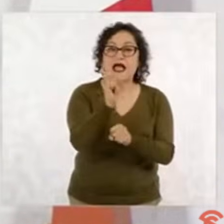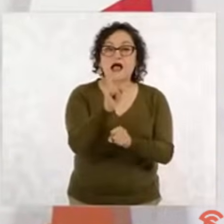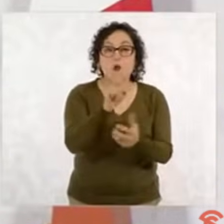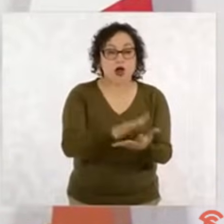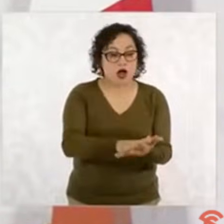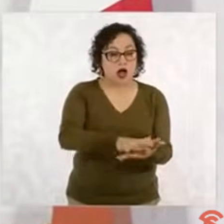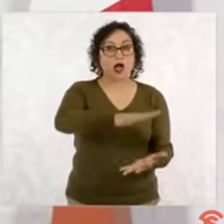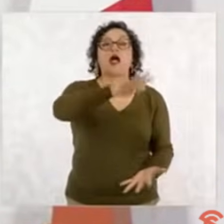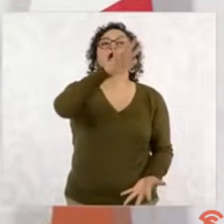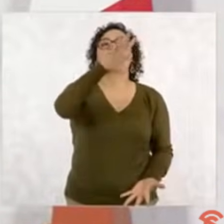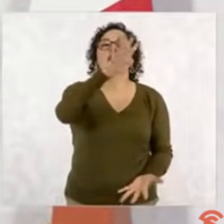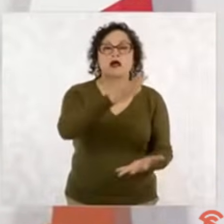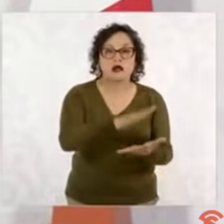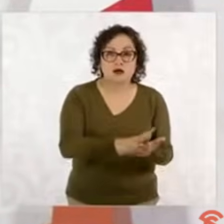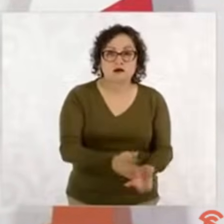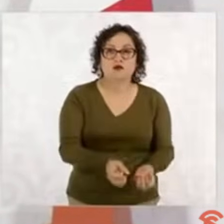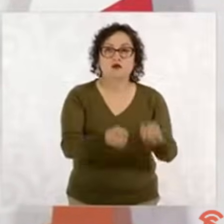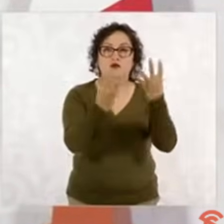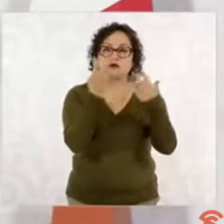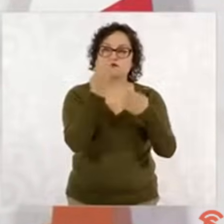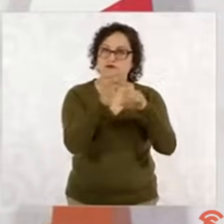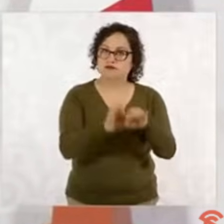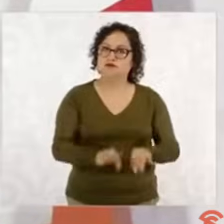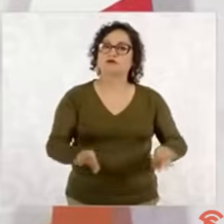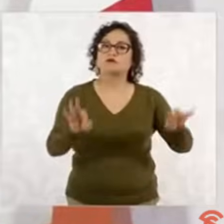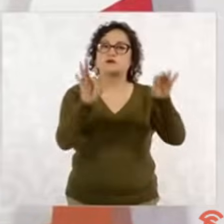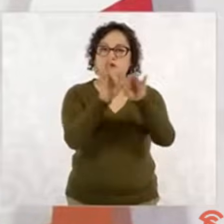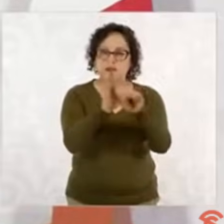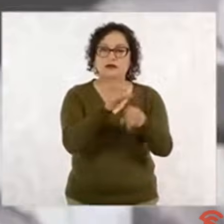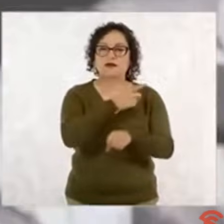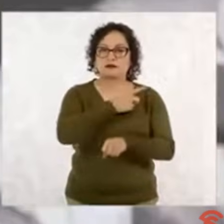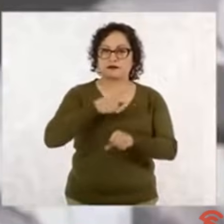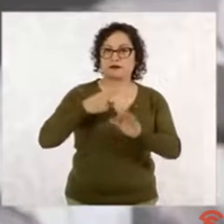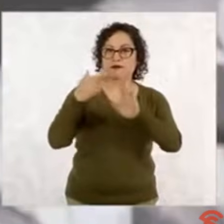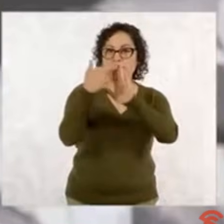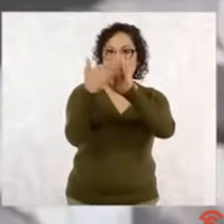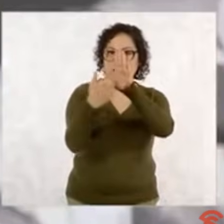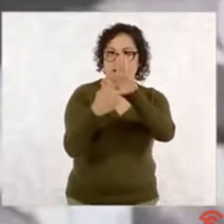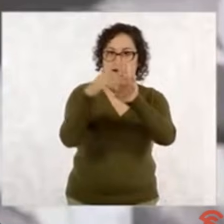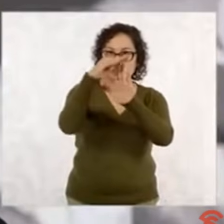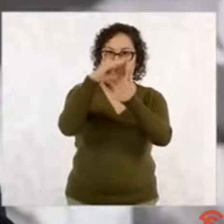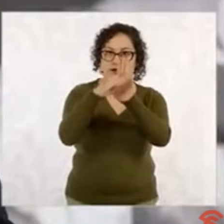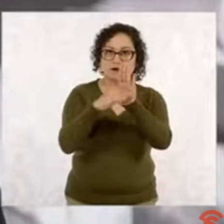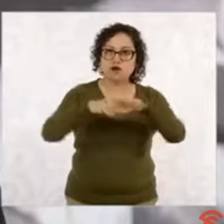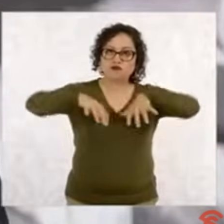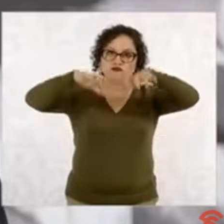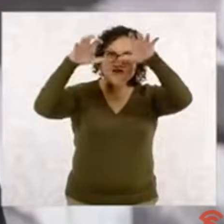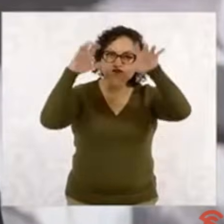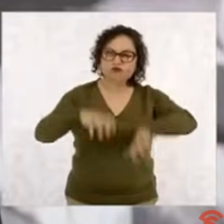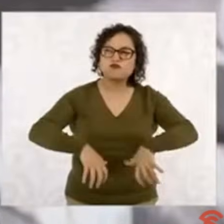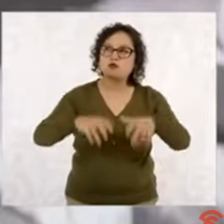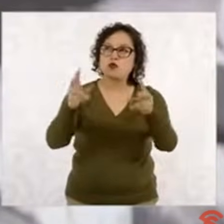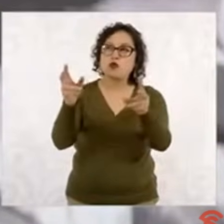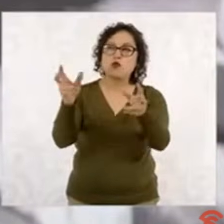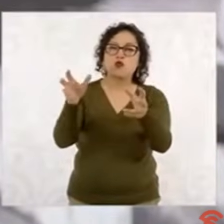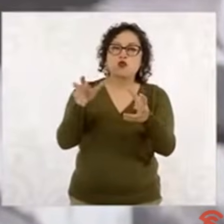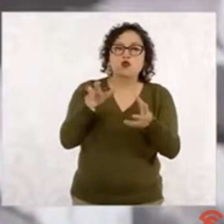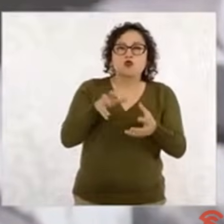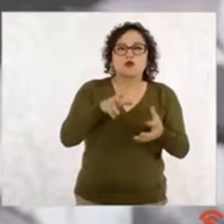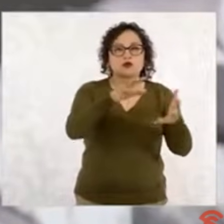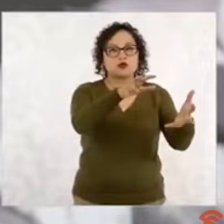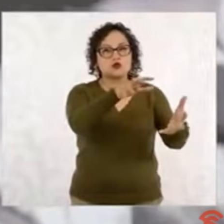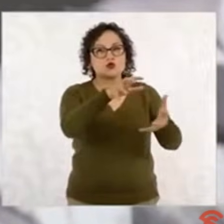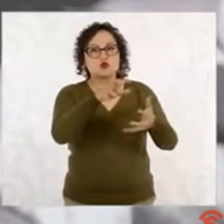puede eficientar. Se establecerá una regulación correspondiente para la captación pluvial. Nosotros somos promotores de la captación